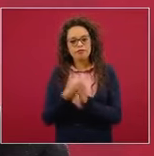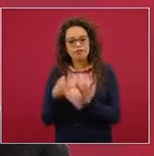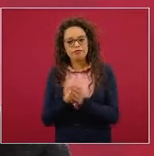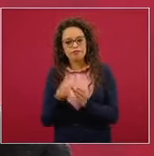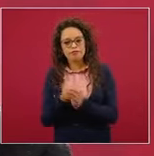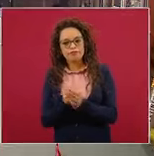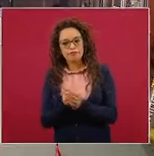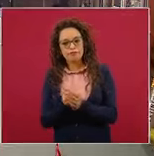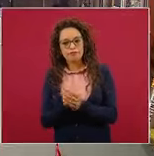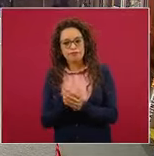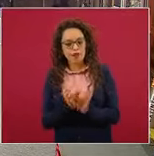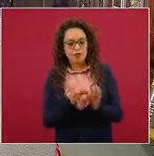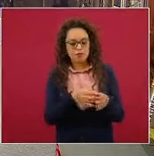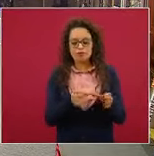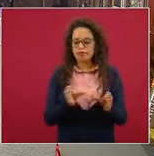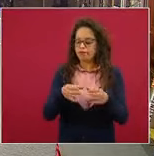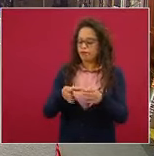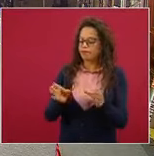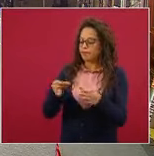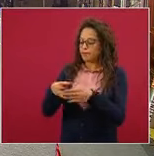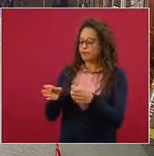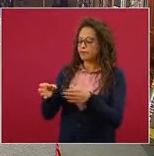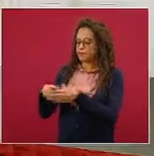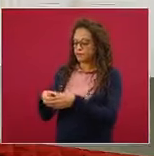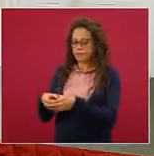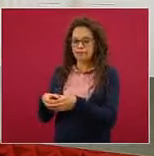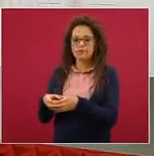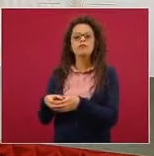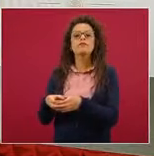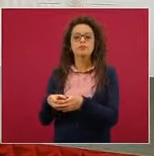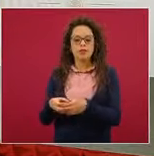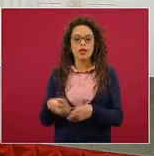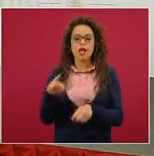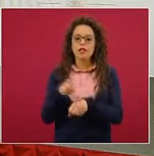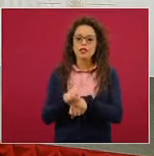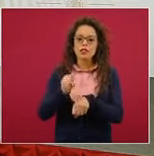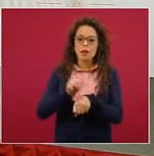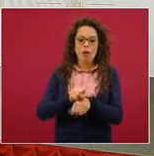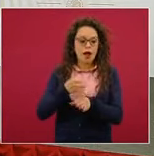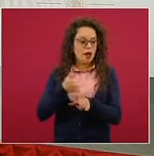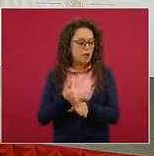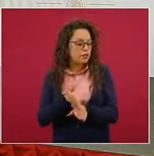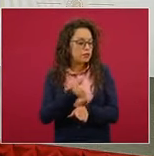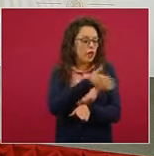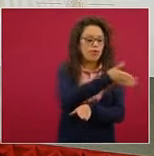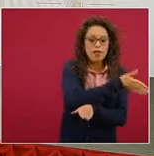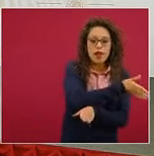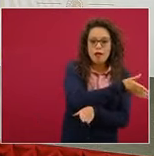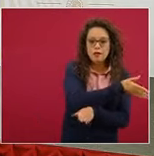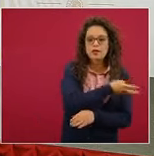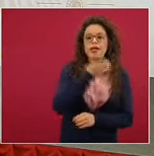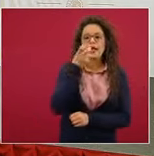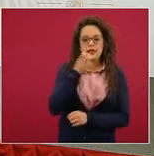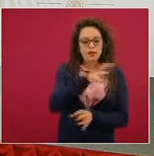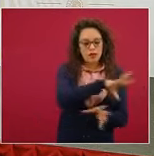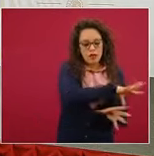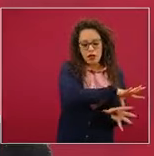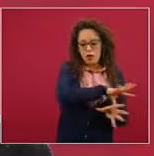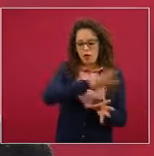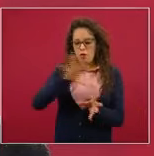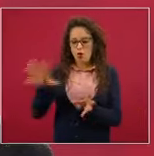por dictaminación y por asociación epidemiológica de varias semanas hacia atrás. De varias semanas hacia